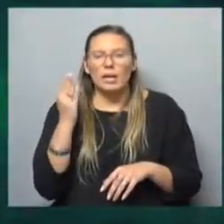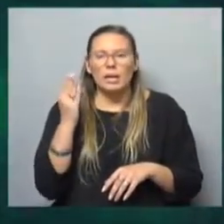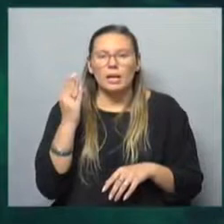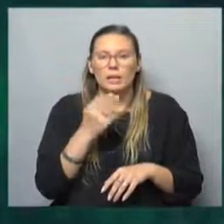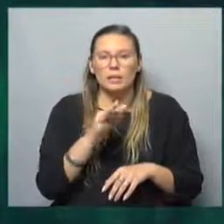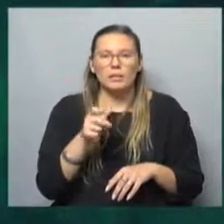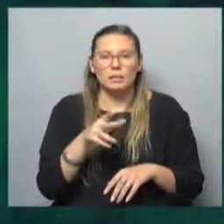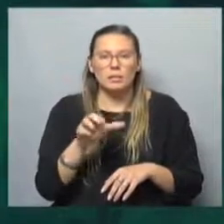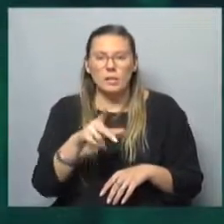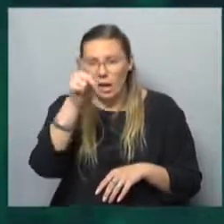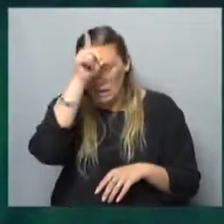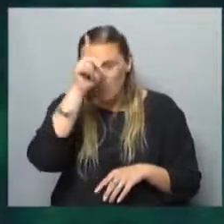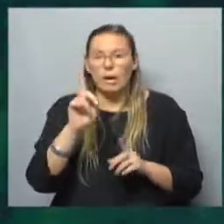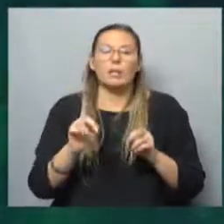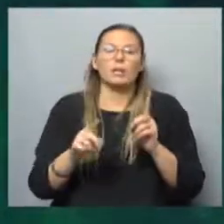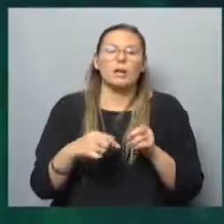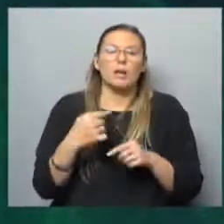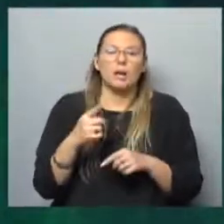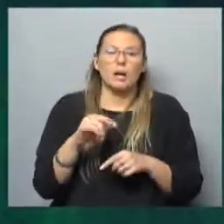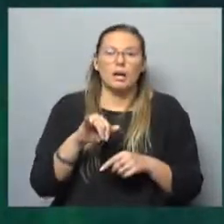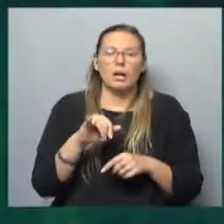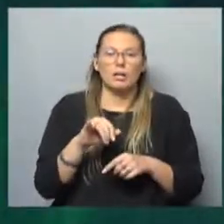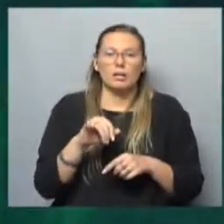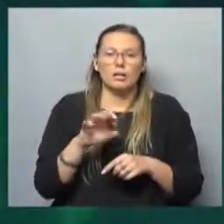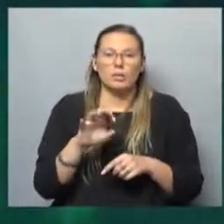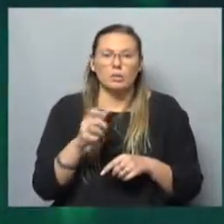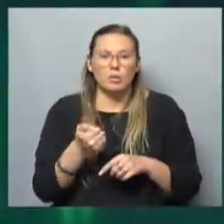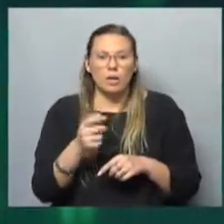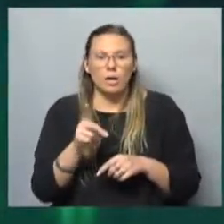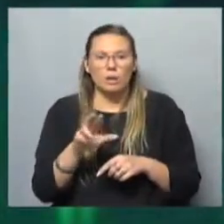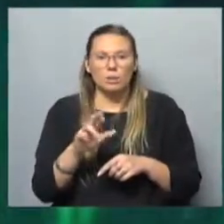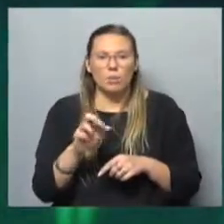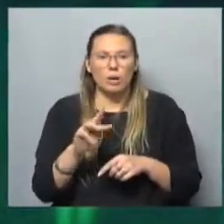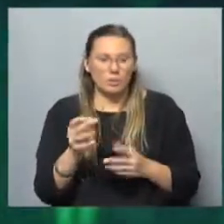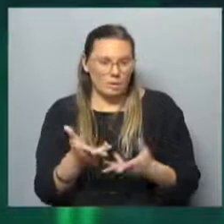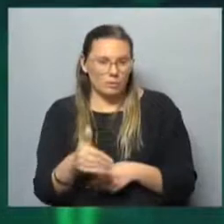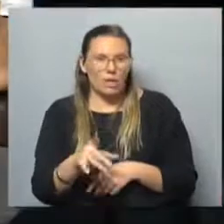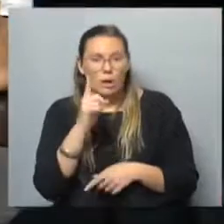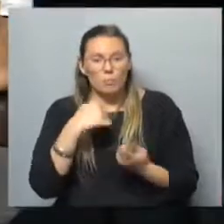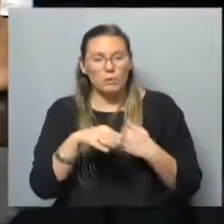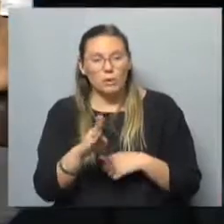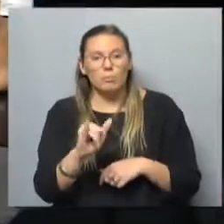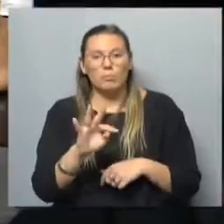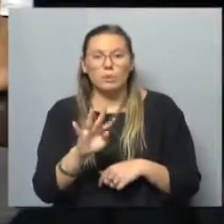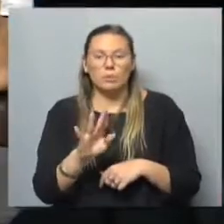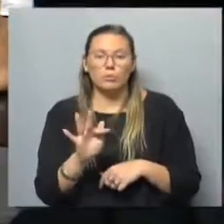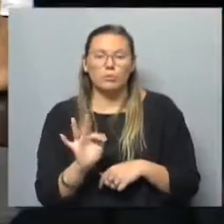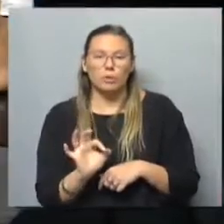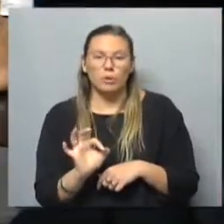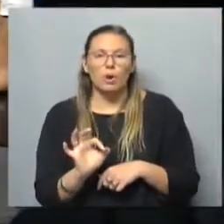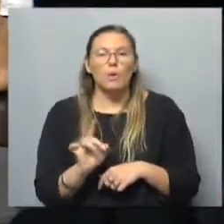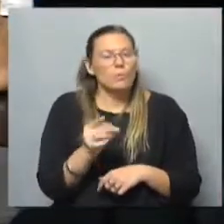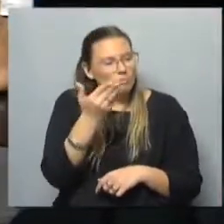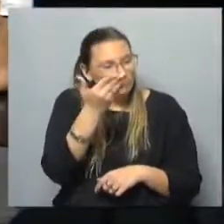el Alemán, la Joa Duarte ahora, la última. Pero el Pitufo tiene una